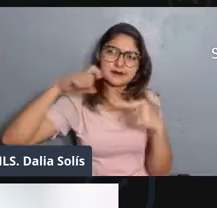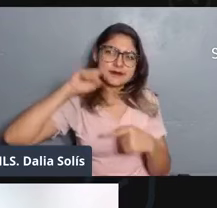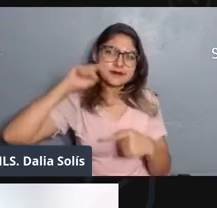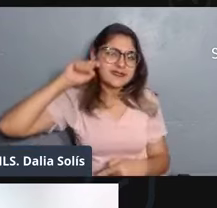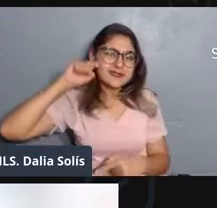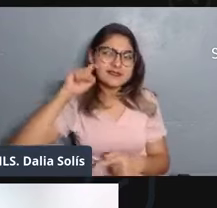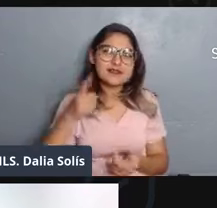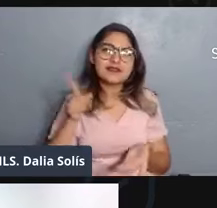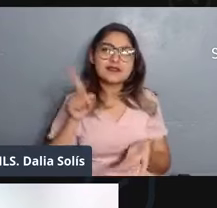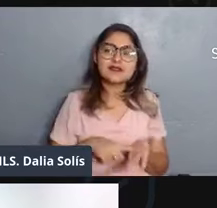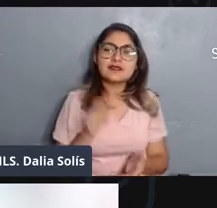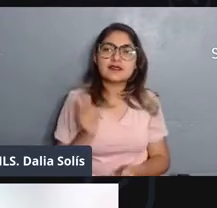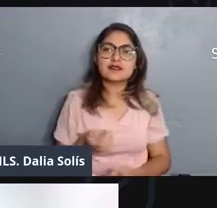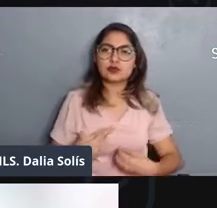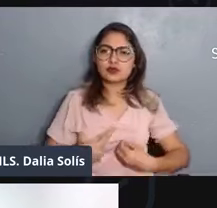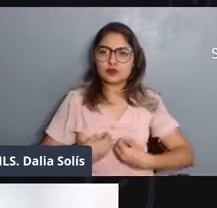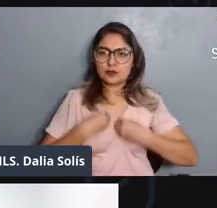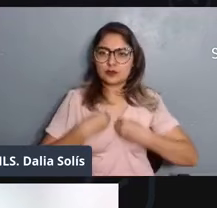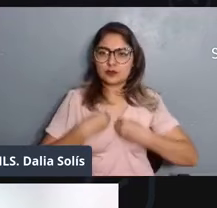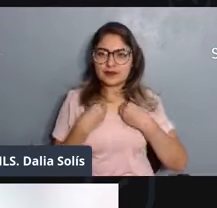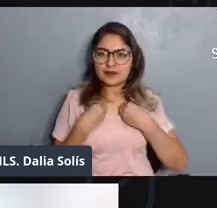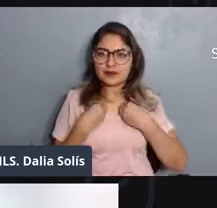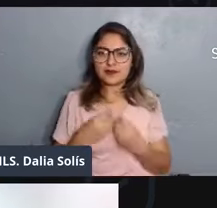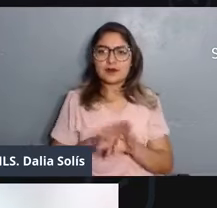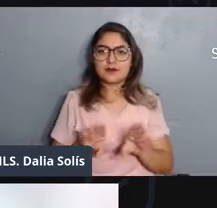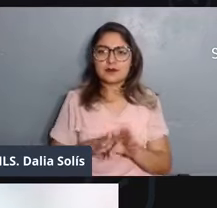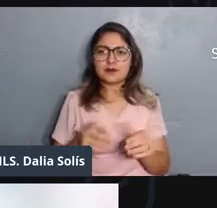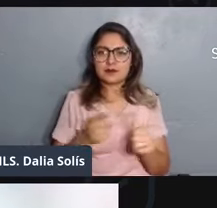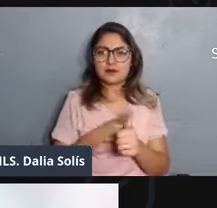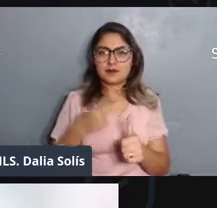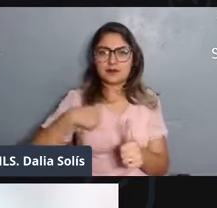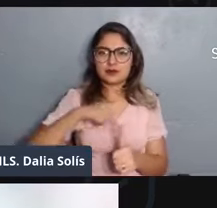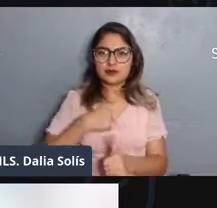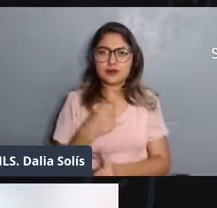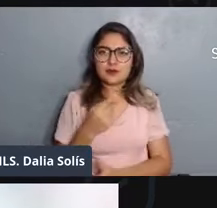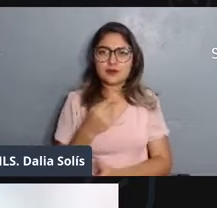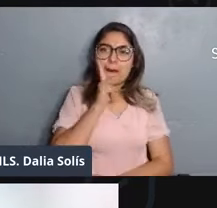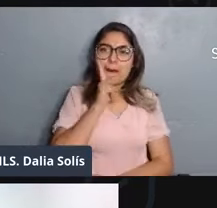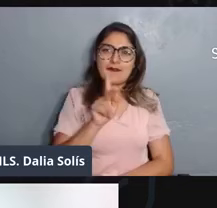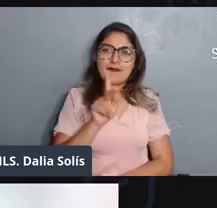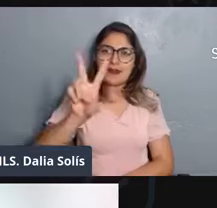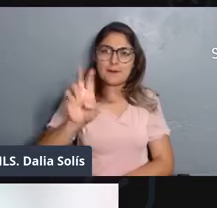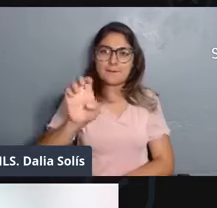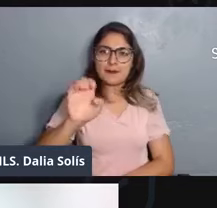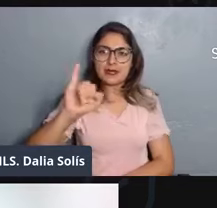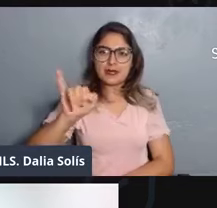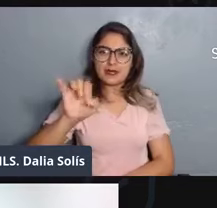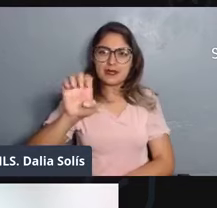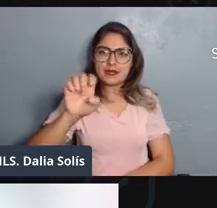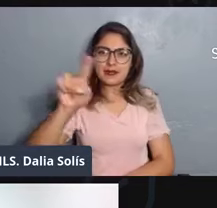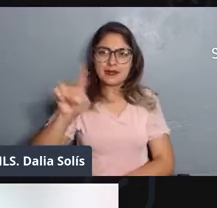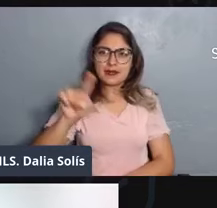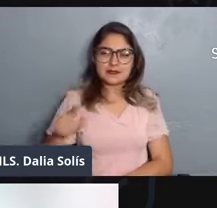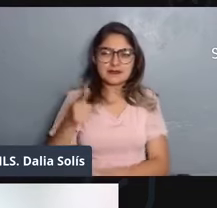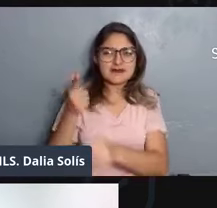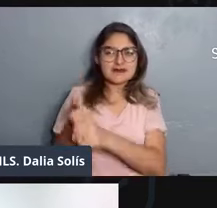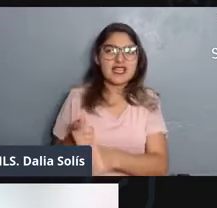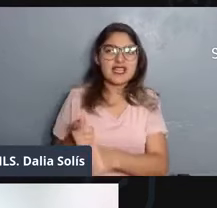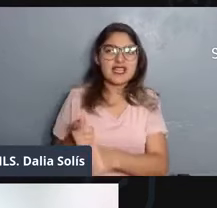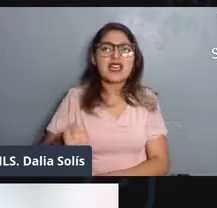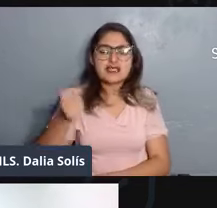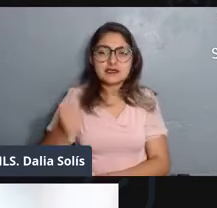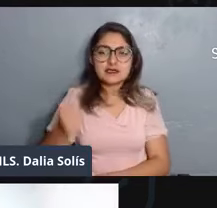vejez, ¿no? Que también ahí como que nos encontramos con algunas dificultades porque el solo término, la sola palabra vejez,